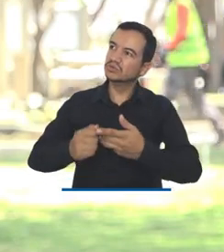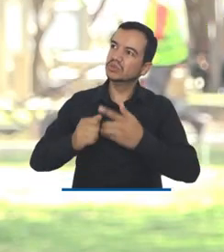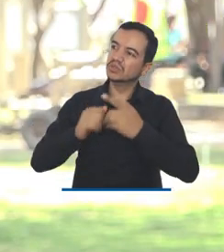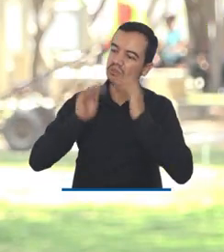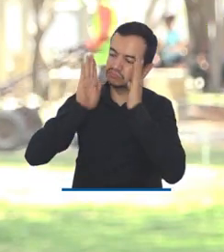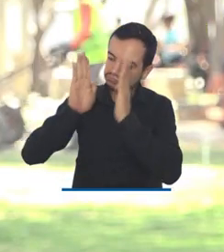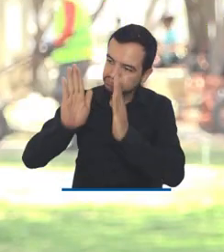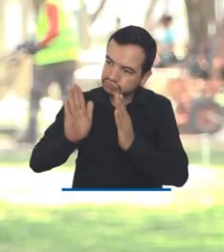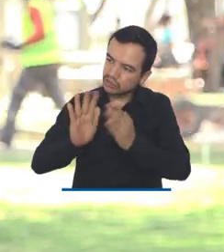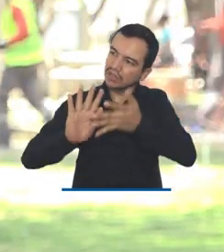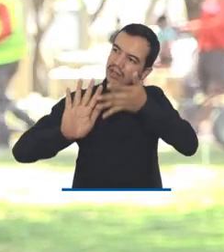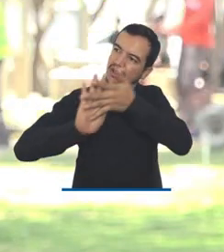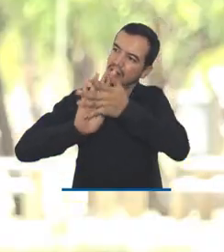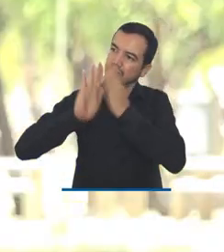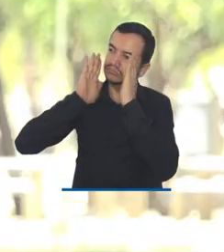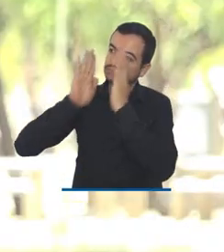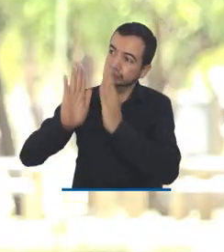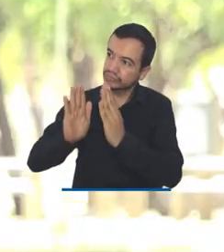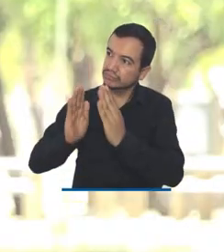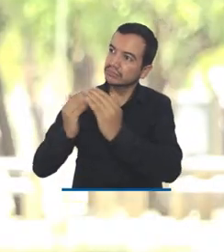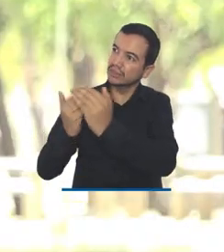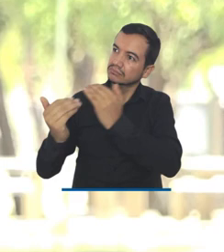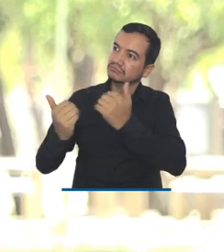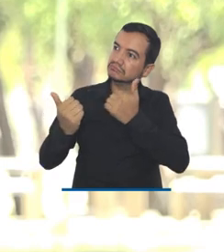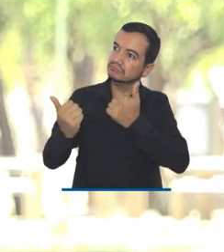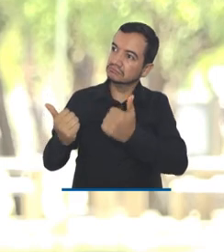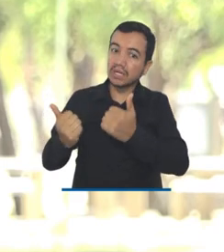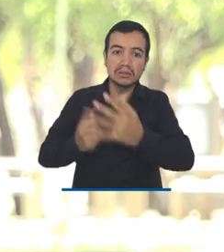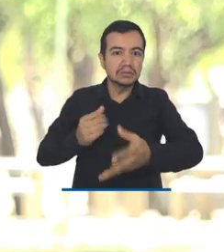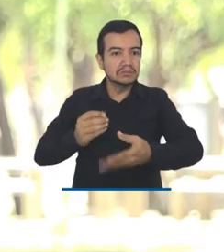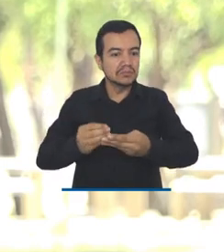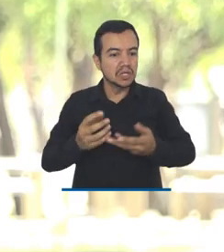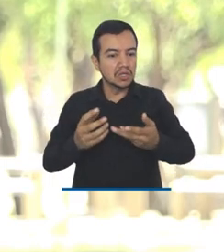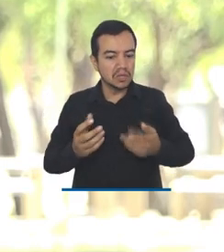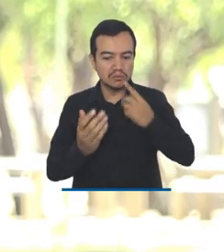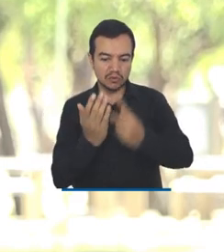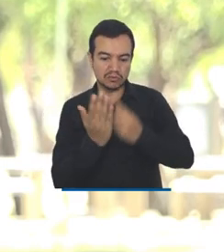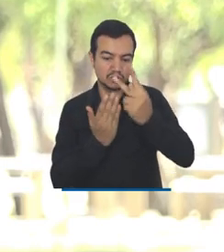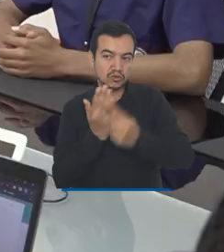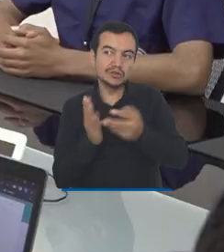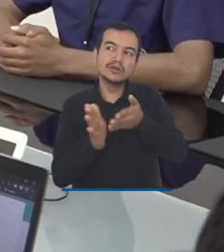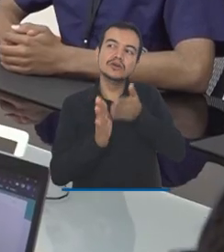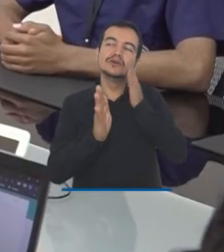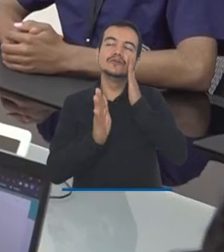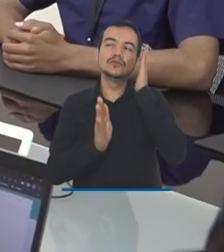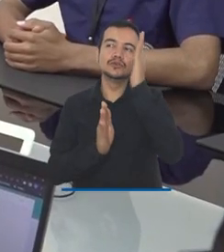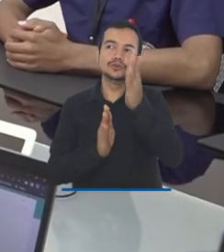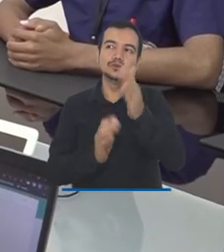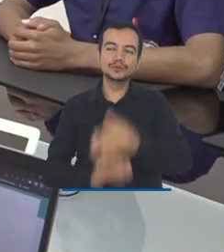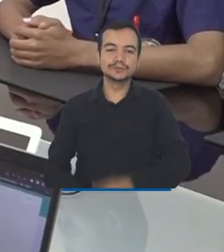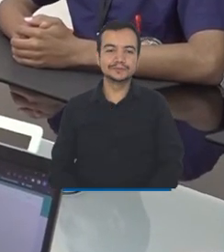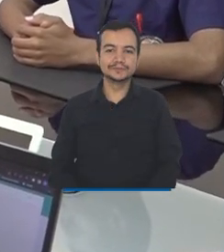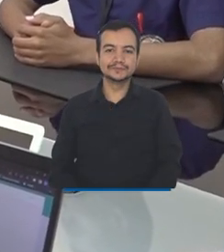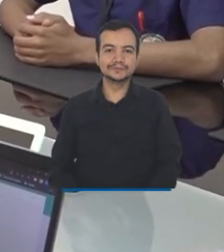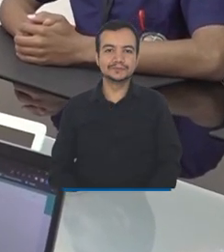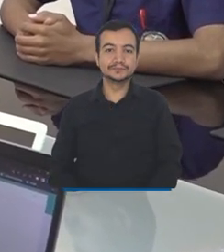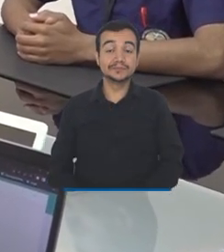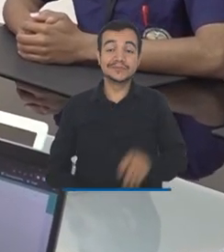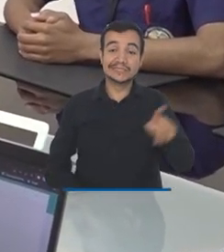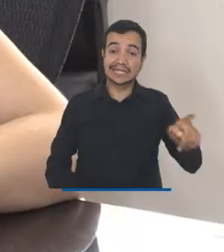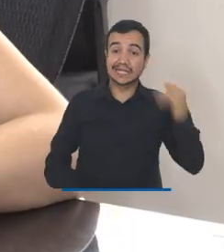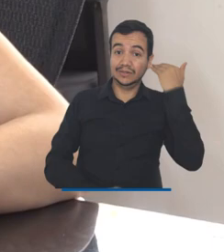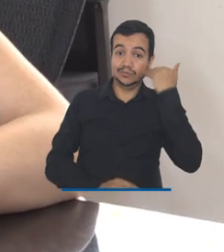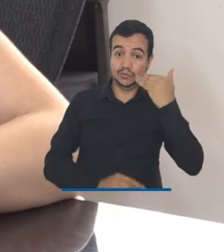atendió pues muy bien y en este sentido para poder desarrollar los proyectos que tenemos a futuro. En la cita solicitada por una de